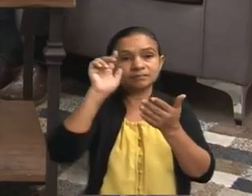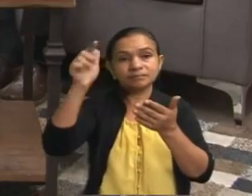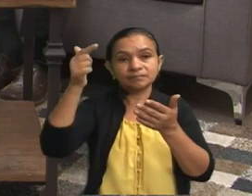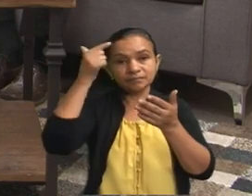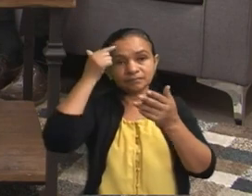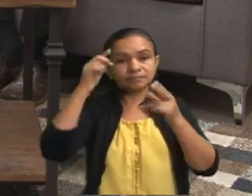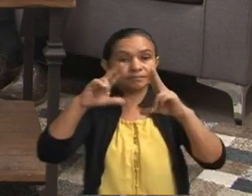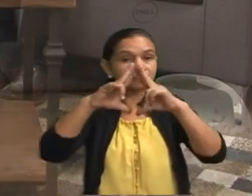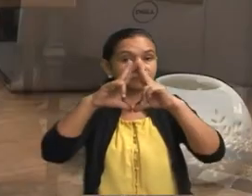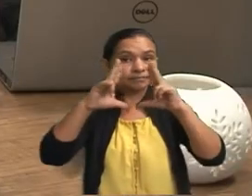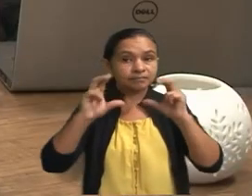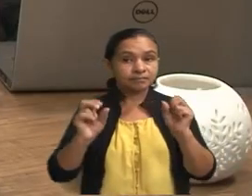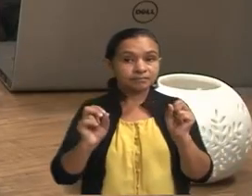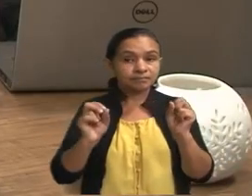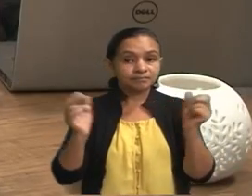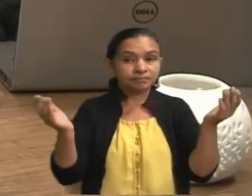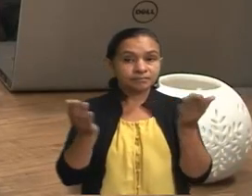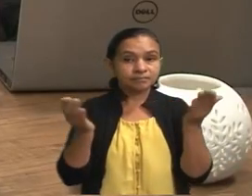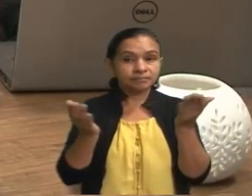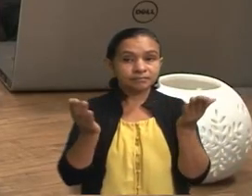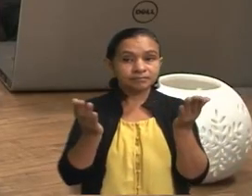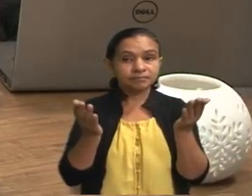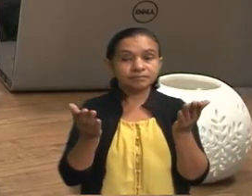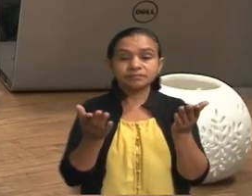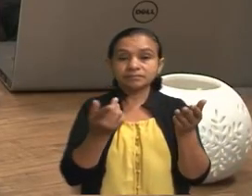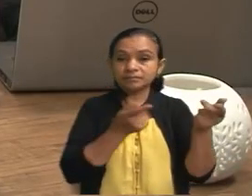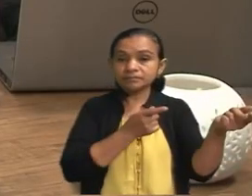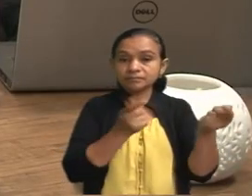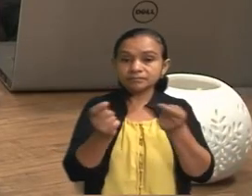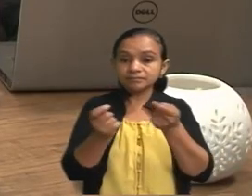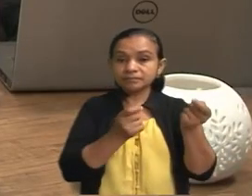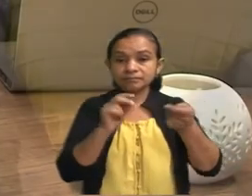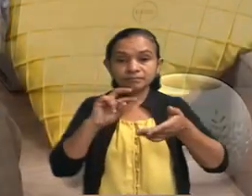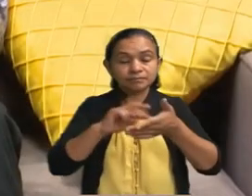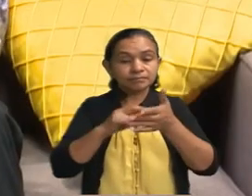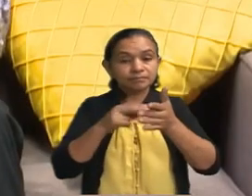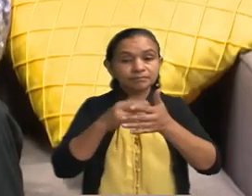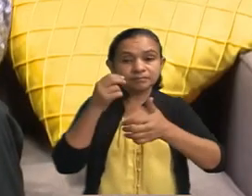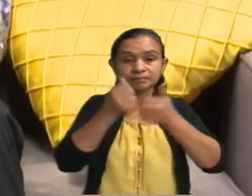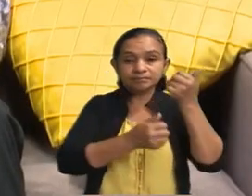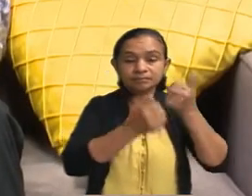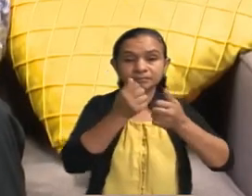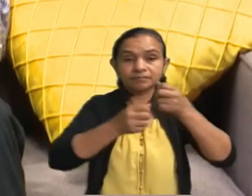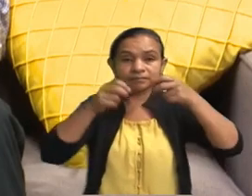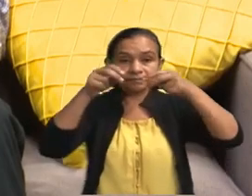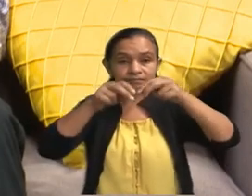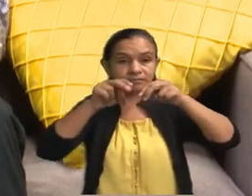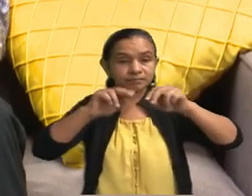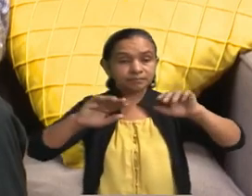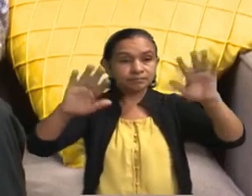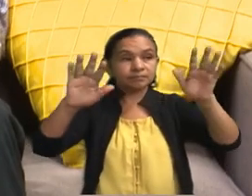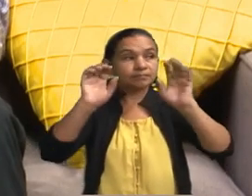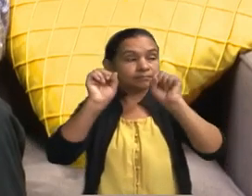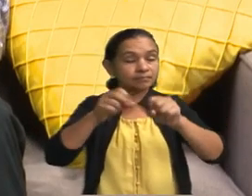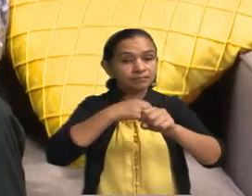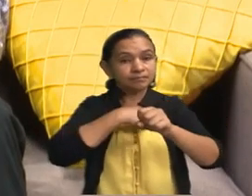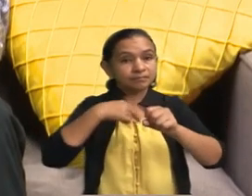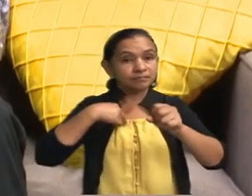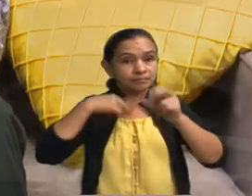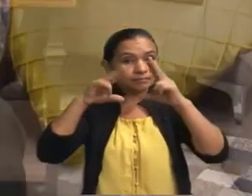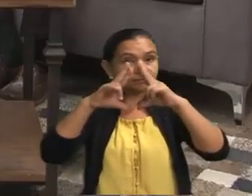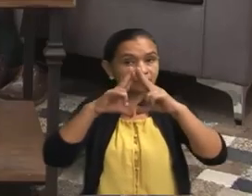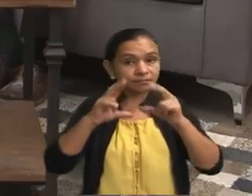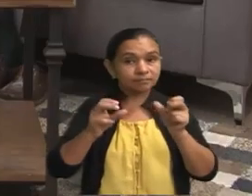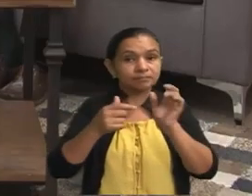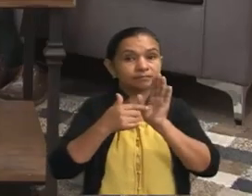Nacional, tomando en la justa medida, ¿no?, lo que significan los desastres, los fenómenos naturales y lo que pueden ocasionar en nuestro país. Sin duda